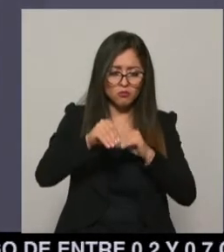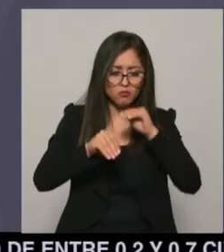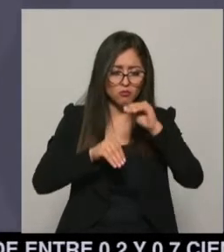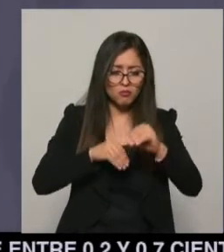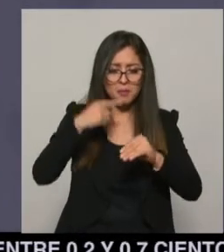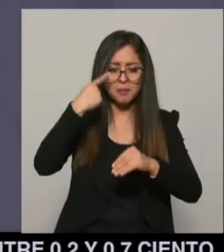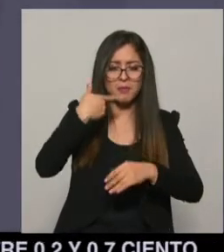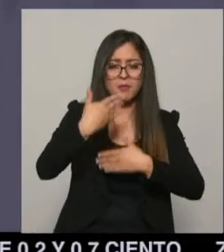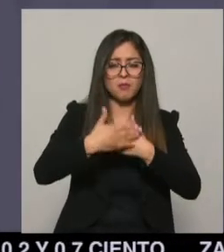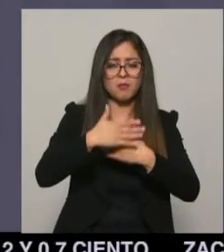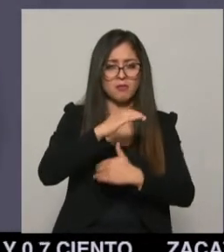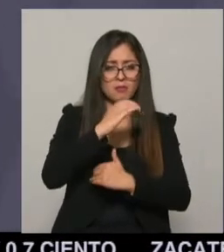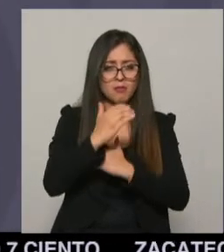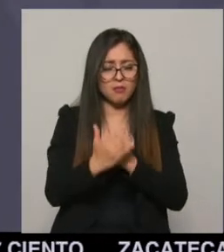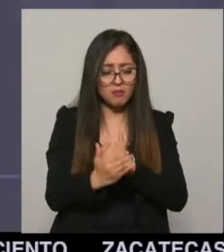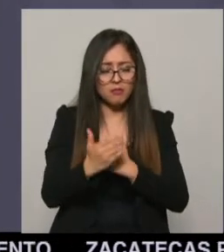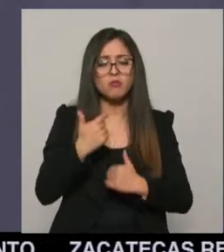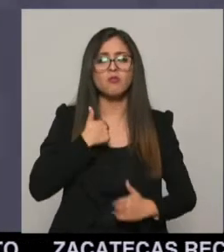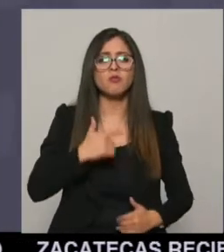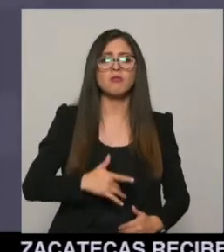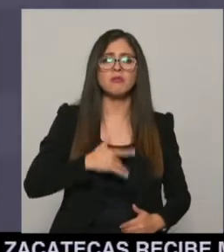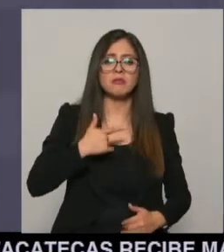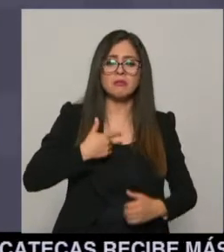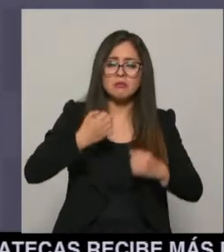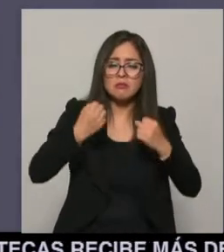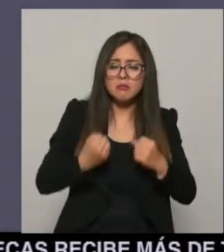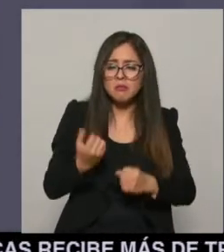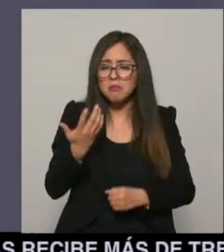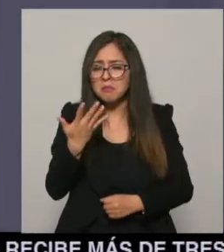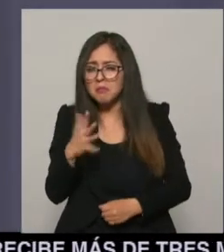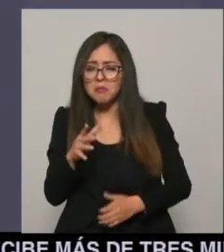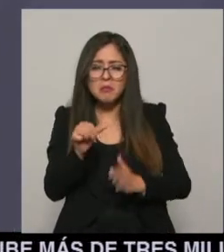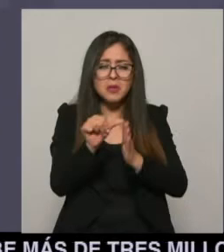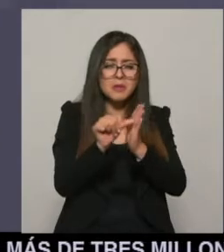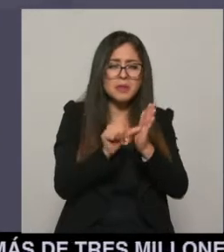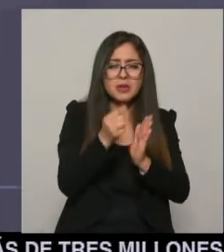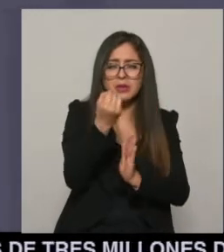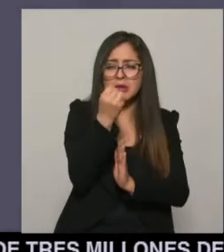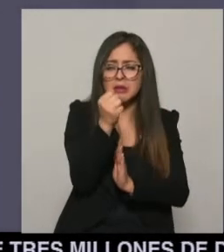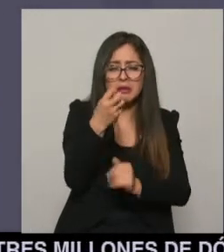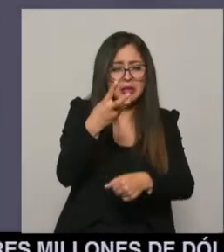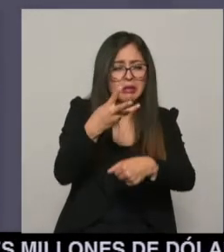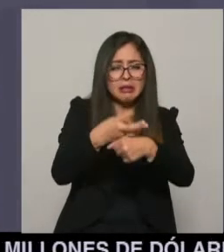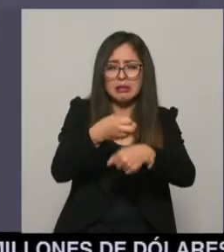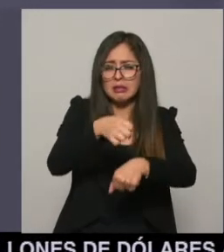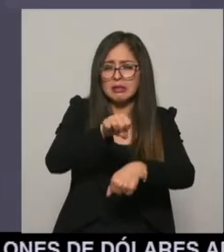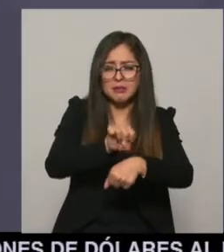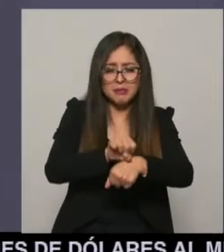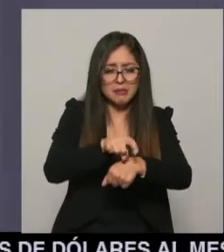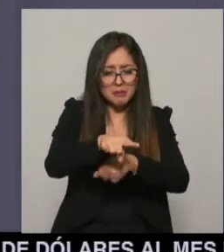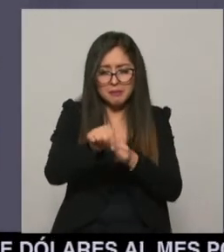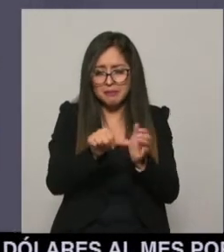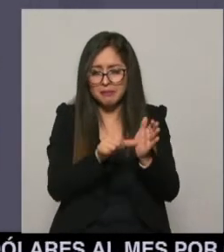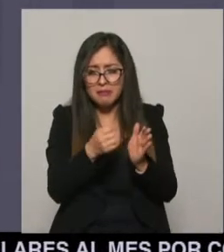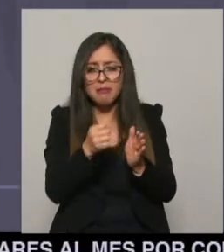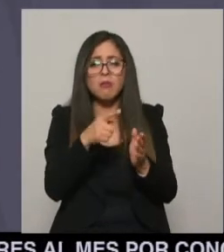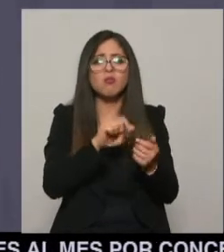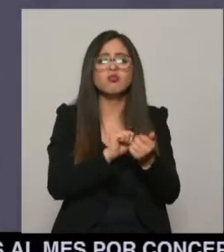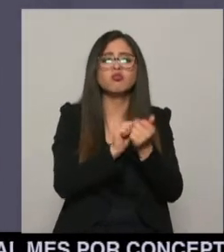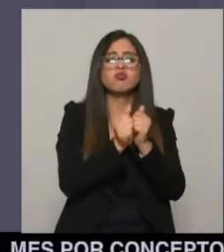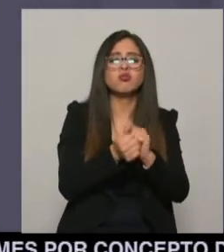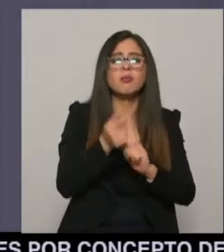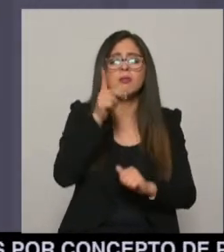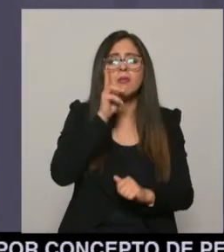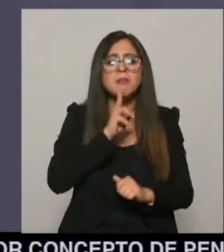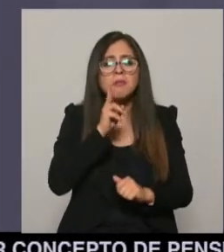concreción final. Estoy seguro que en el propio mes de septiembre, en la 3ª semana, vamos a tener la oportunidad de poder contar con un